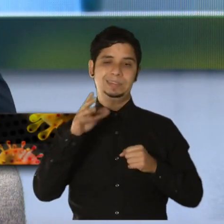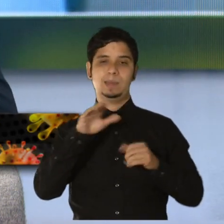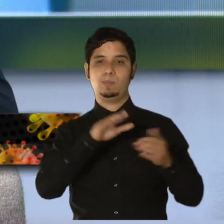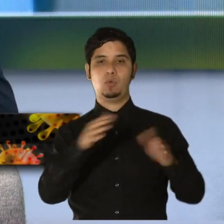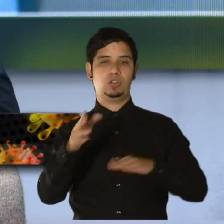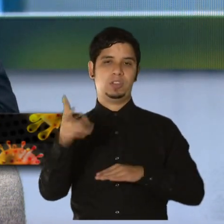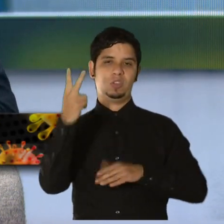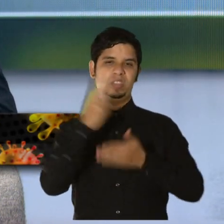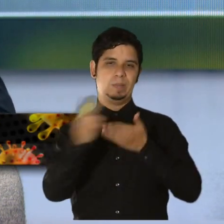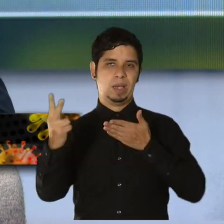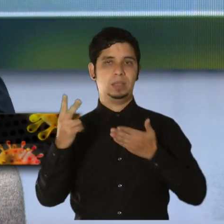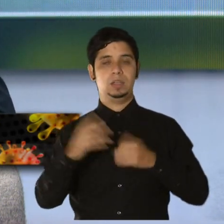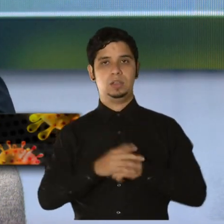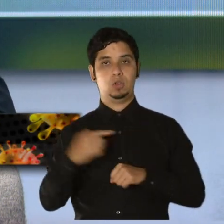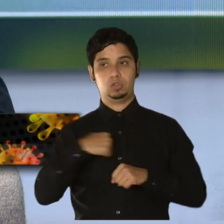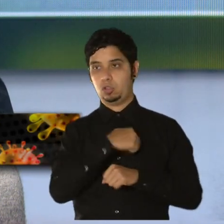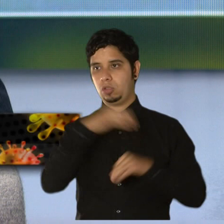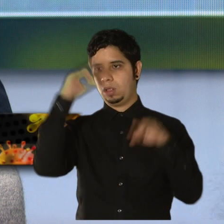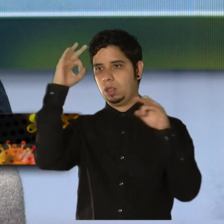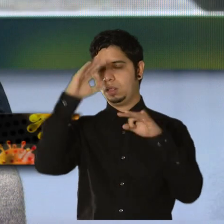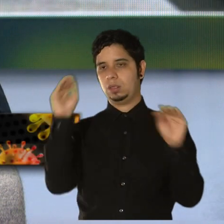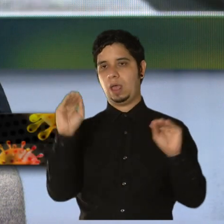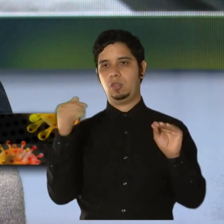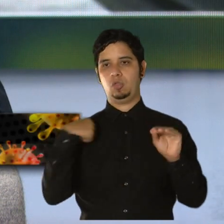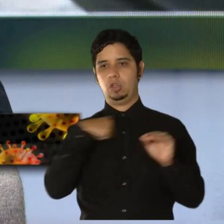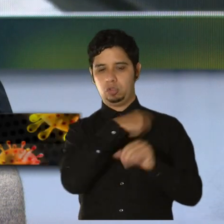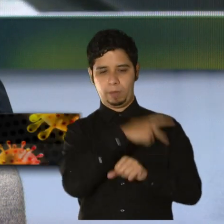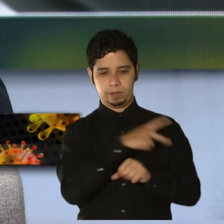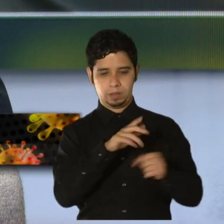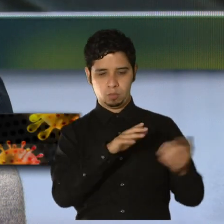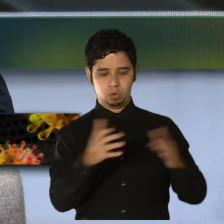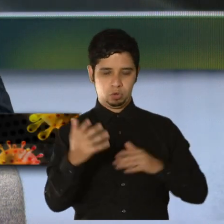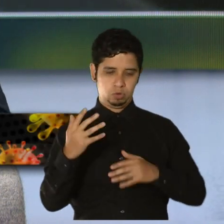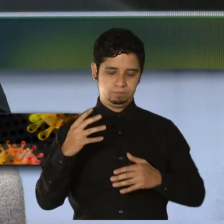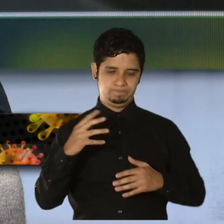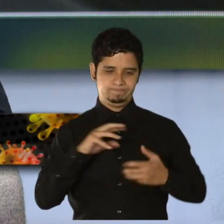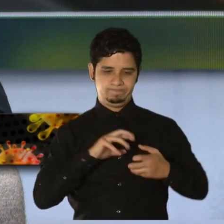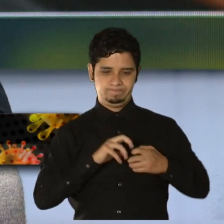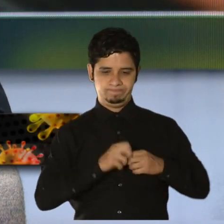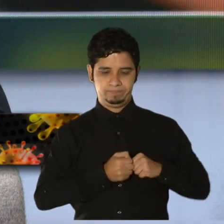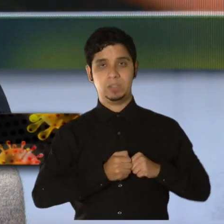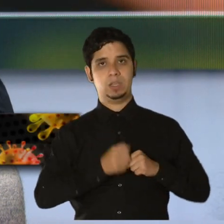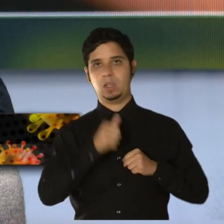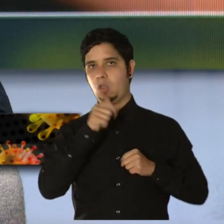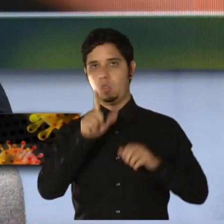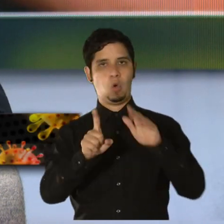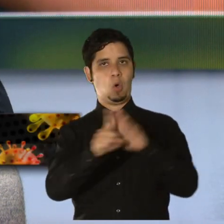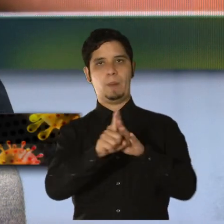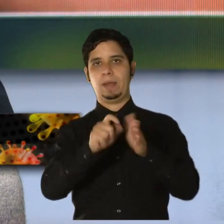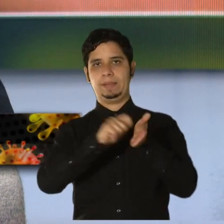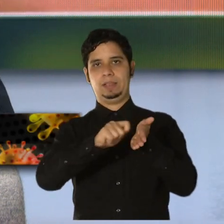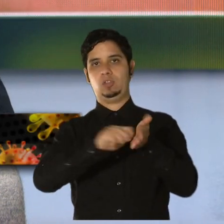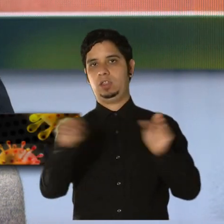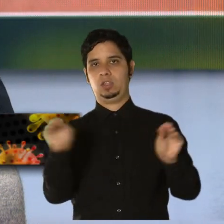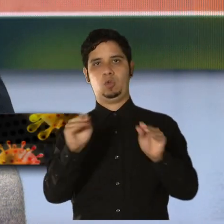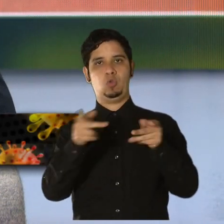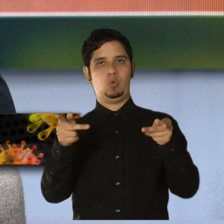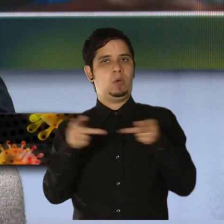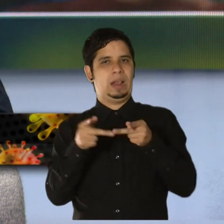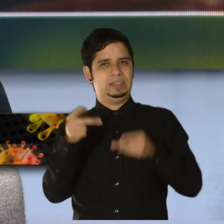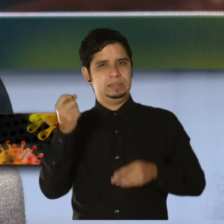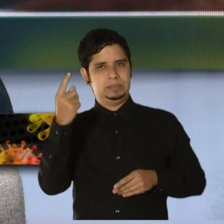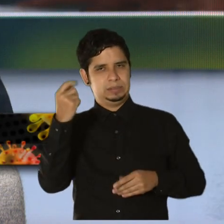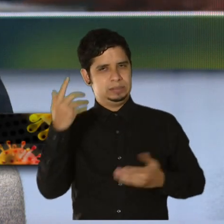una sobredosis, y el no saber, ¿verdad?, que eso no se reporte en ningún sitio, no se sabe absolutamente nada sobre eso,